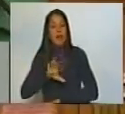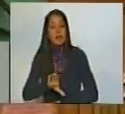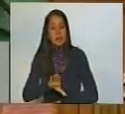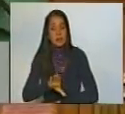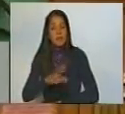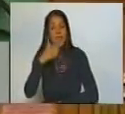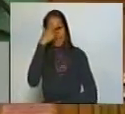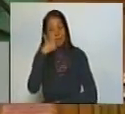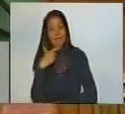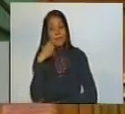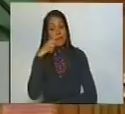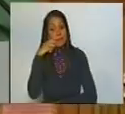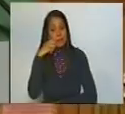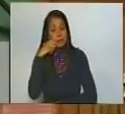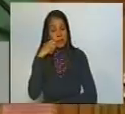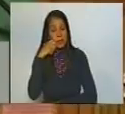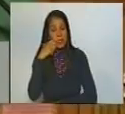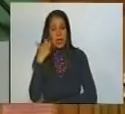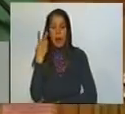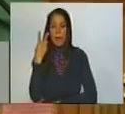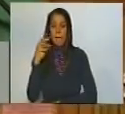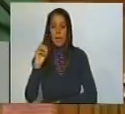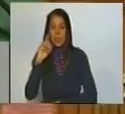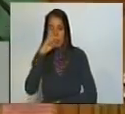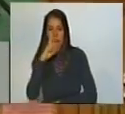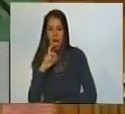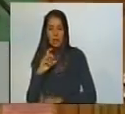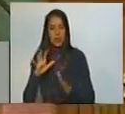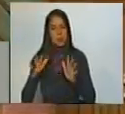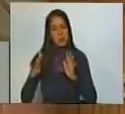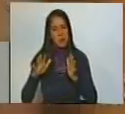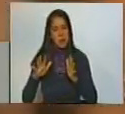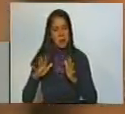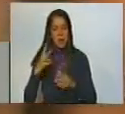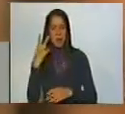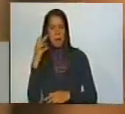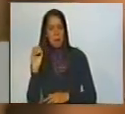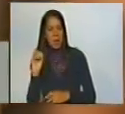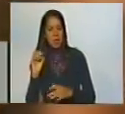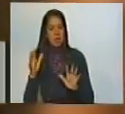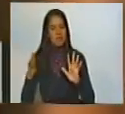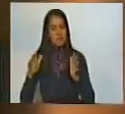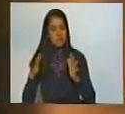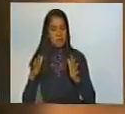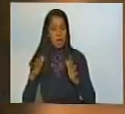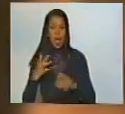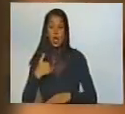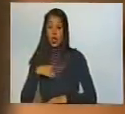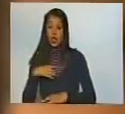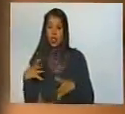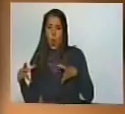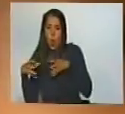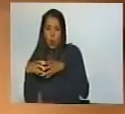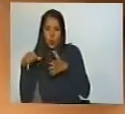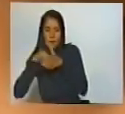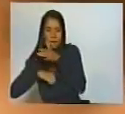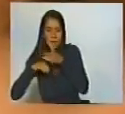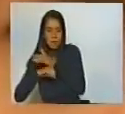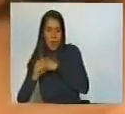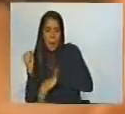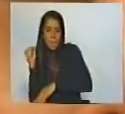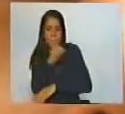¿no?, que cuando cumplimos 20 años o más o menos, derrocamos un gobierno